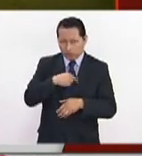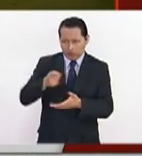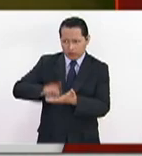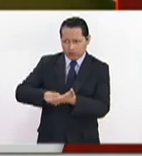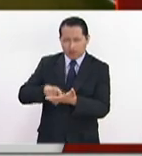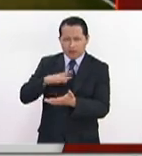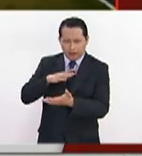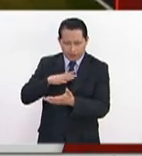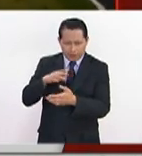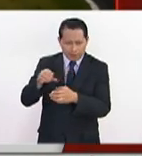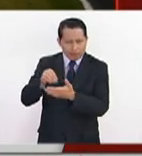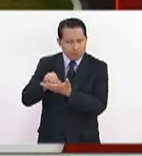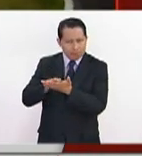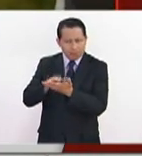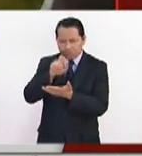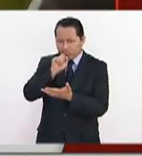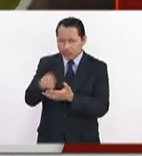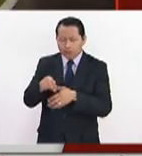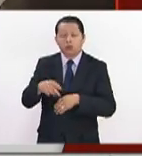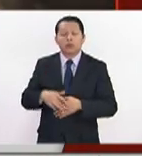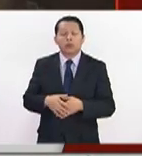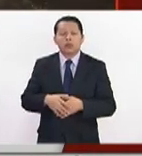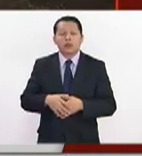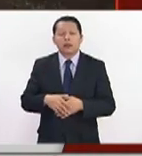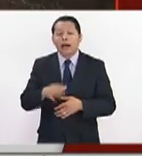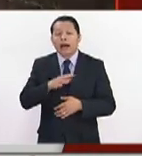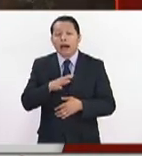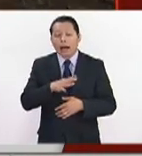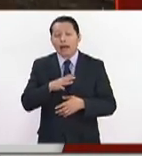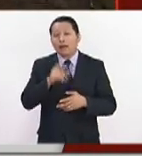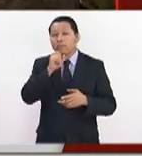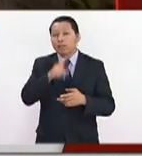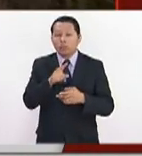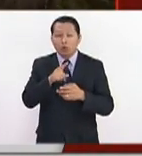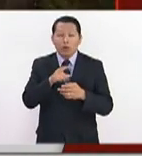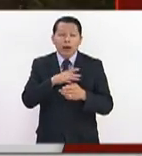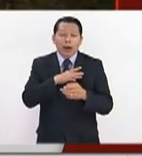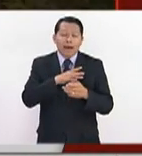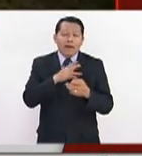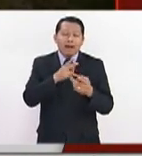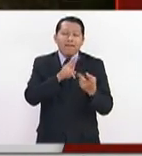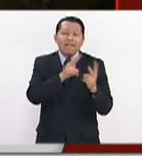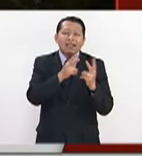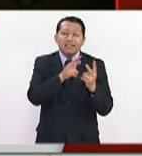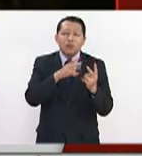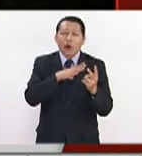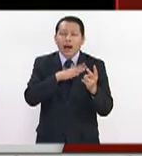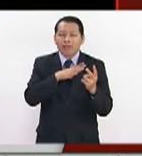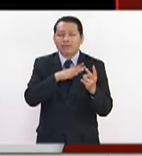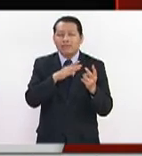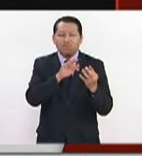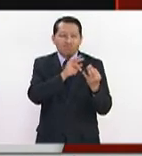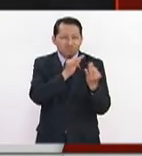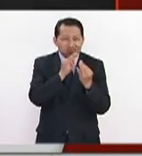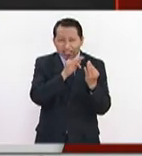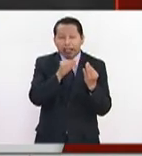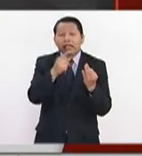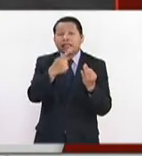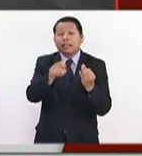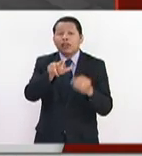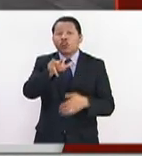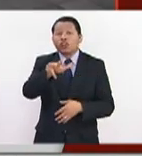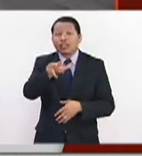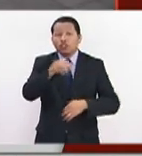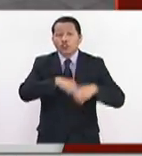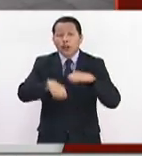encontramos ubicados actualmente. Tenemos como vecinos en este momento a 118 empresas de